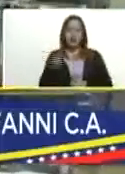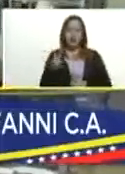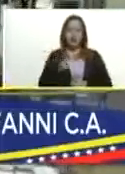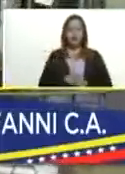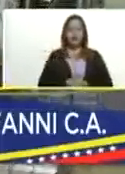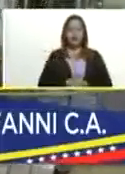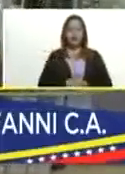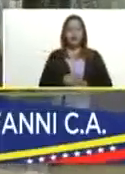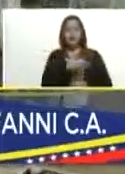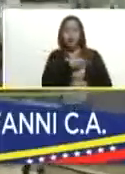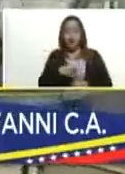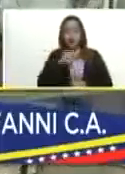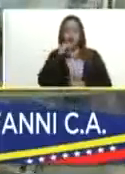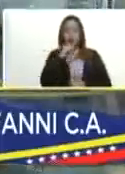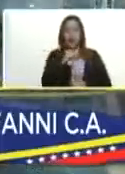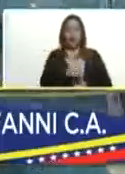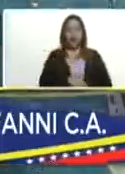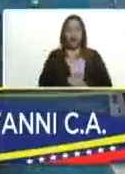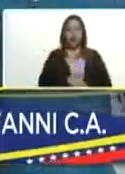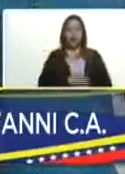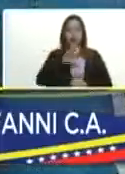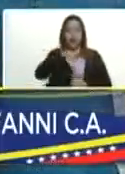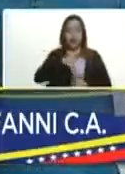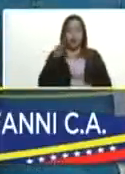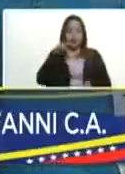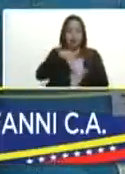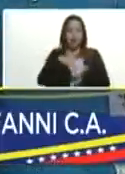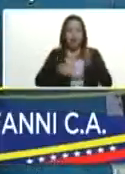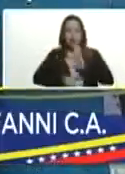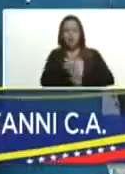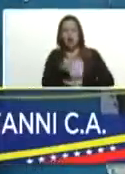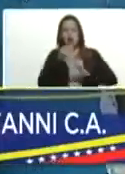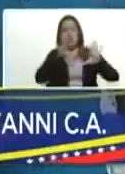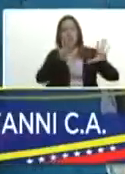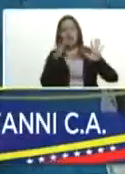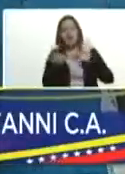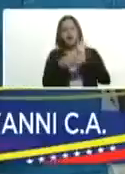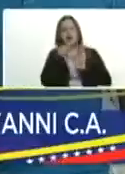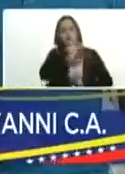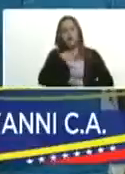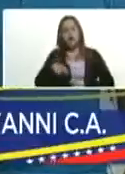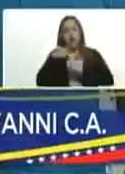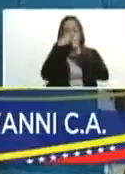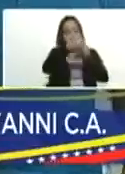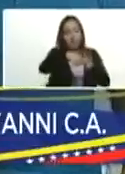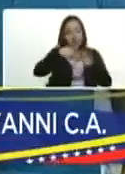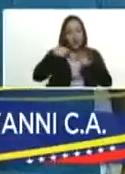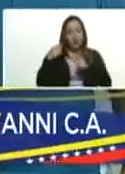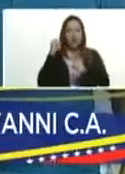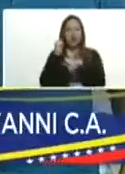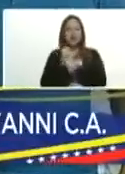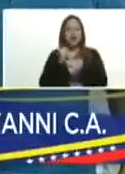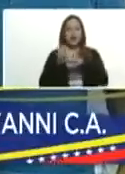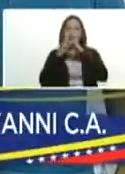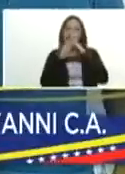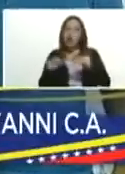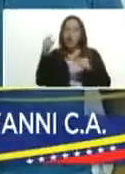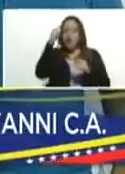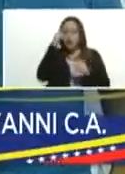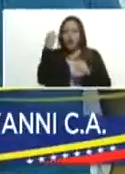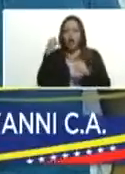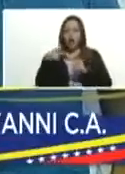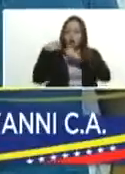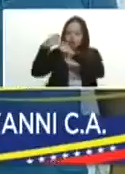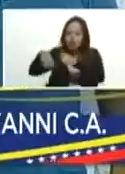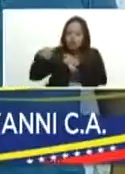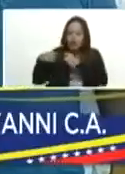Quiero informarle que en el caso del estado Miranda tenemos más de 10.000 pescadores y pescadoras que todos los días sacan su faena de trabajo